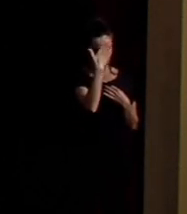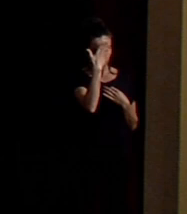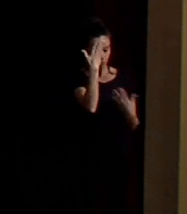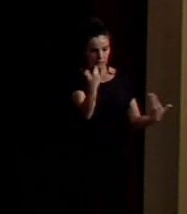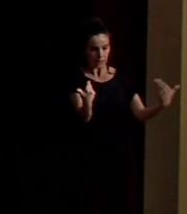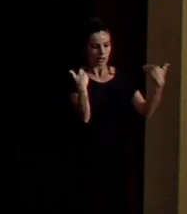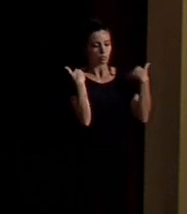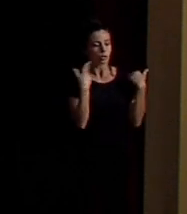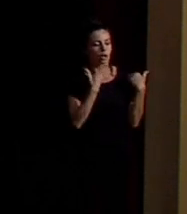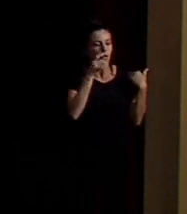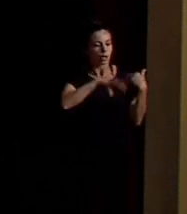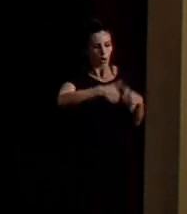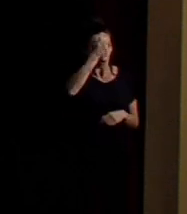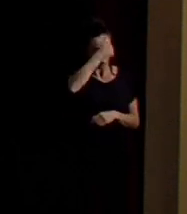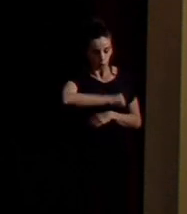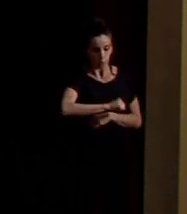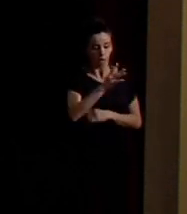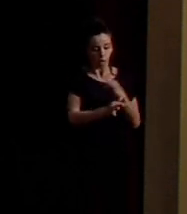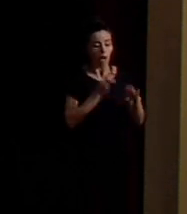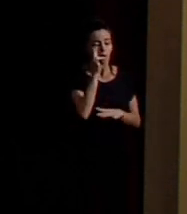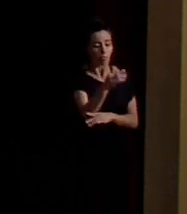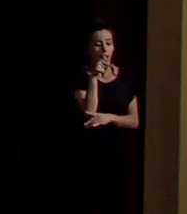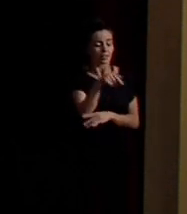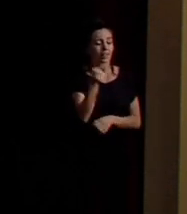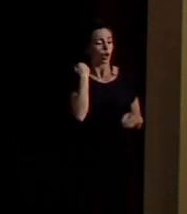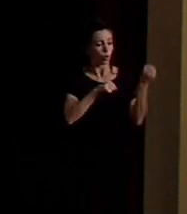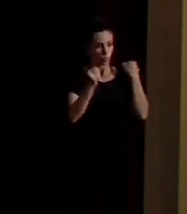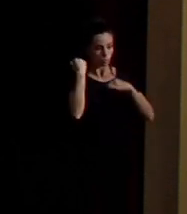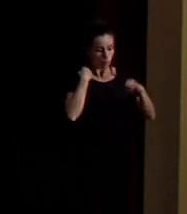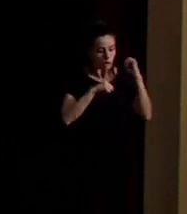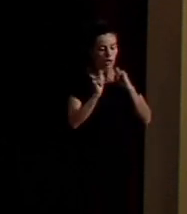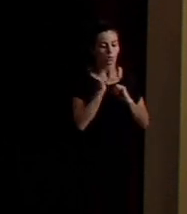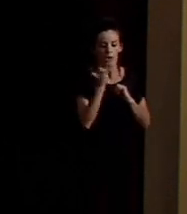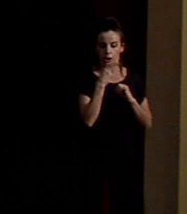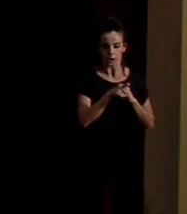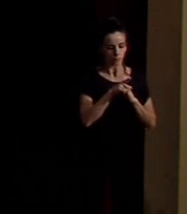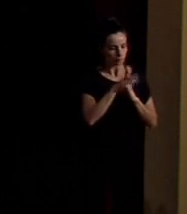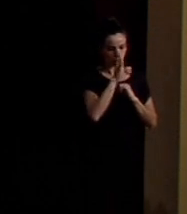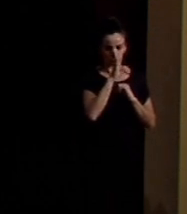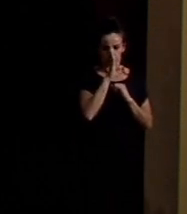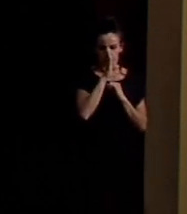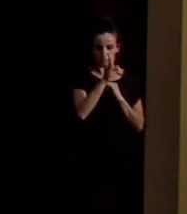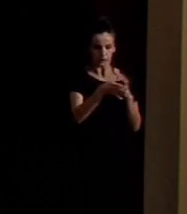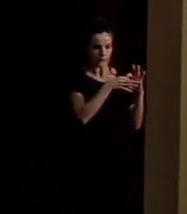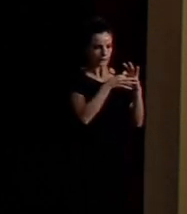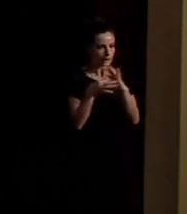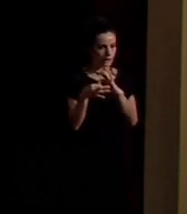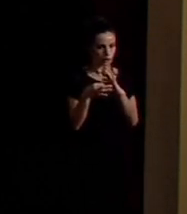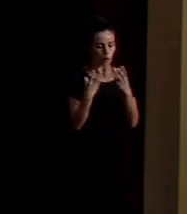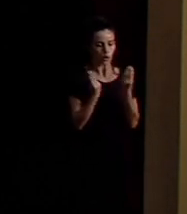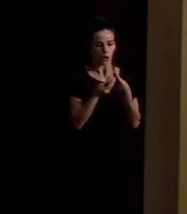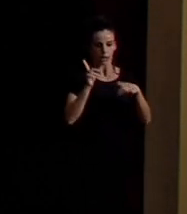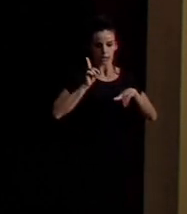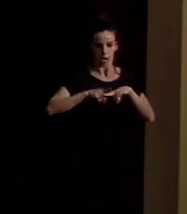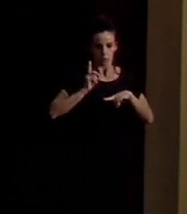tipo de prácticas son hombres, y que además estas prácticas tienen un que ver directa o indirectamente con la